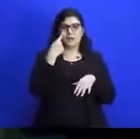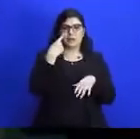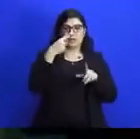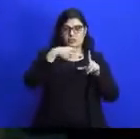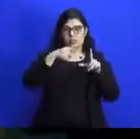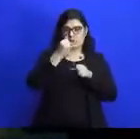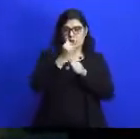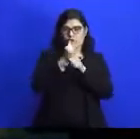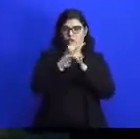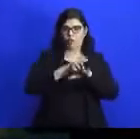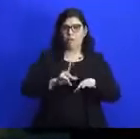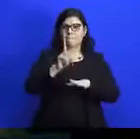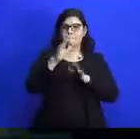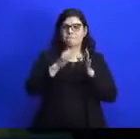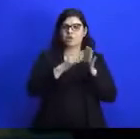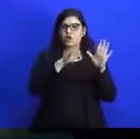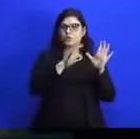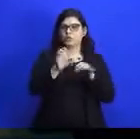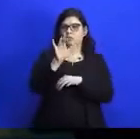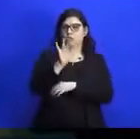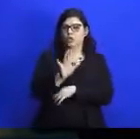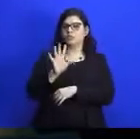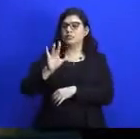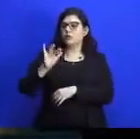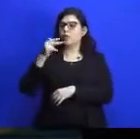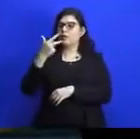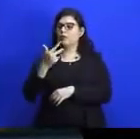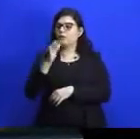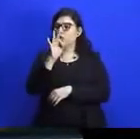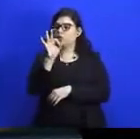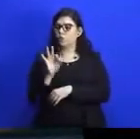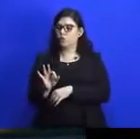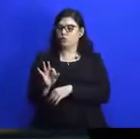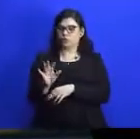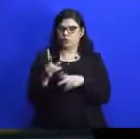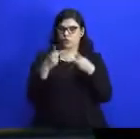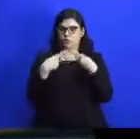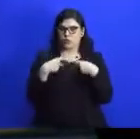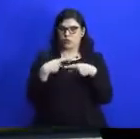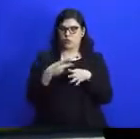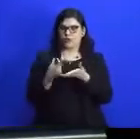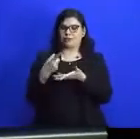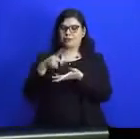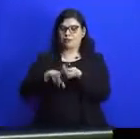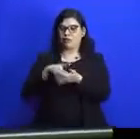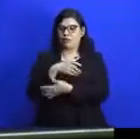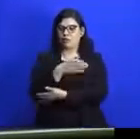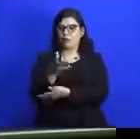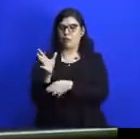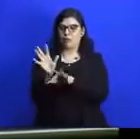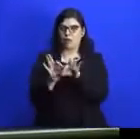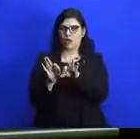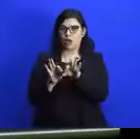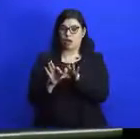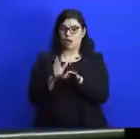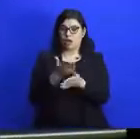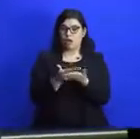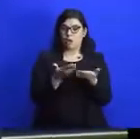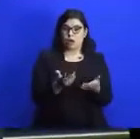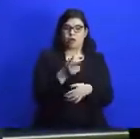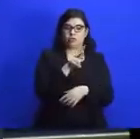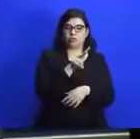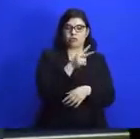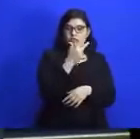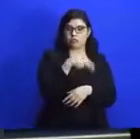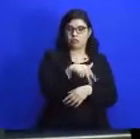En 1950, el 58% de la población trabajaba en el campo. Hoy, solamente el 13%. La